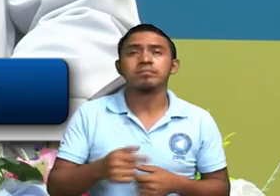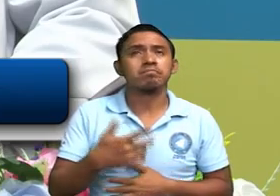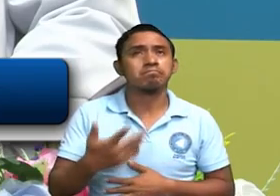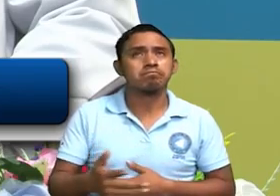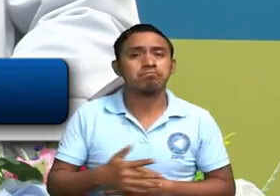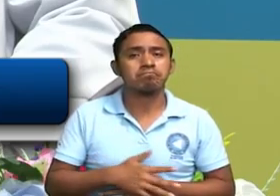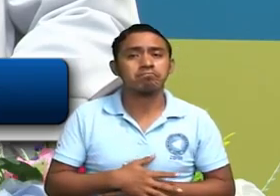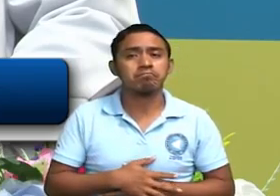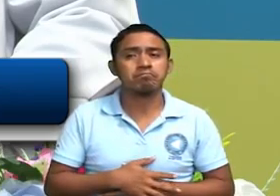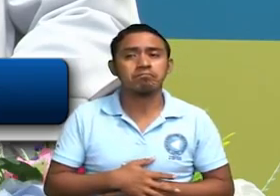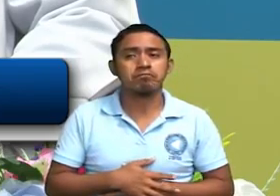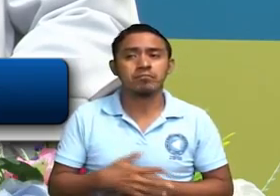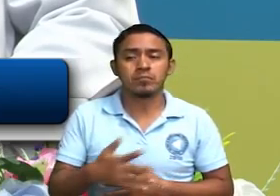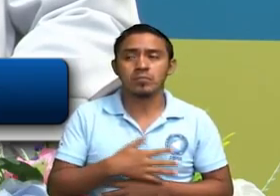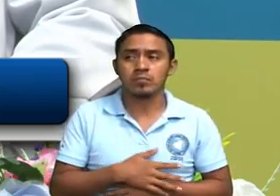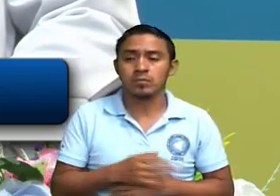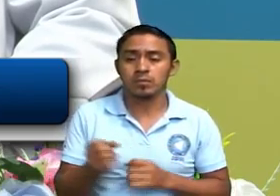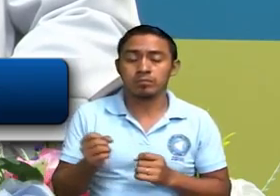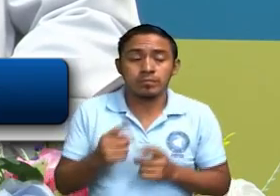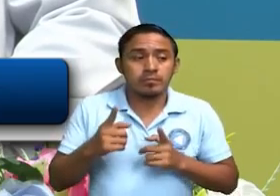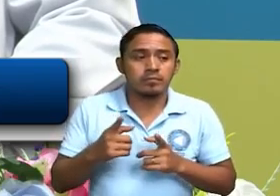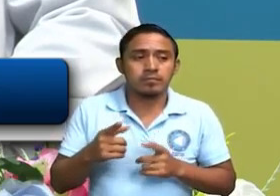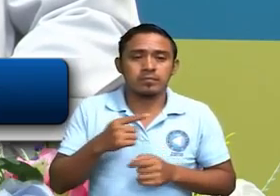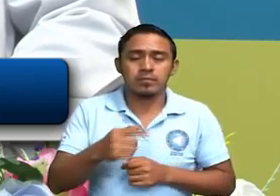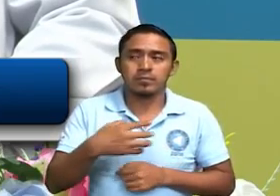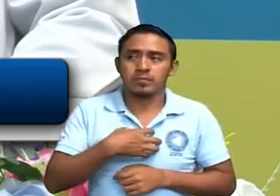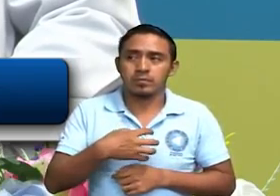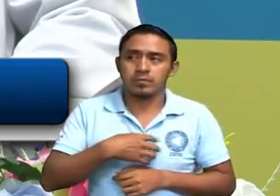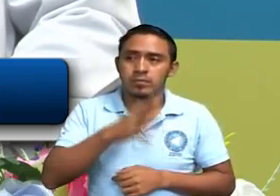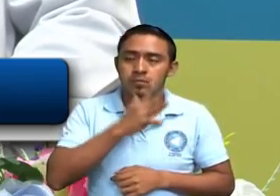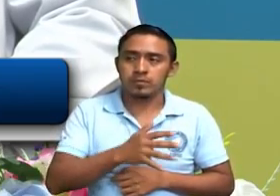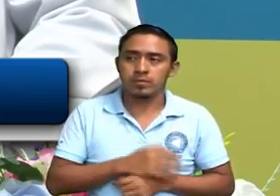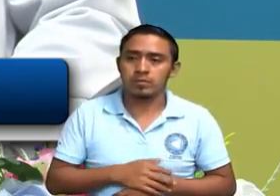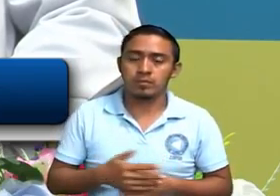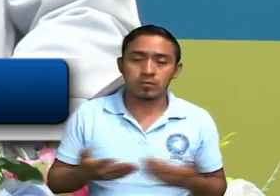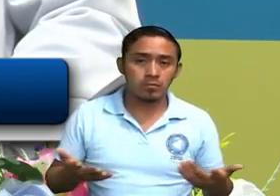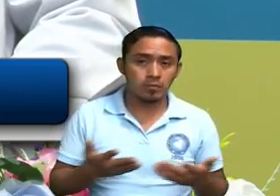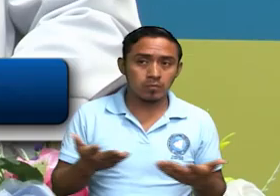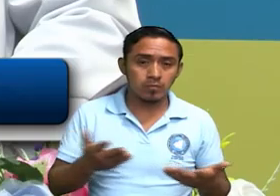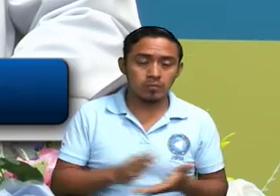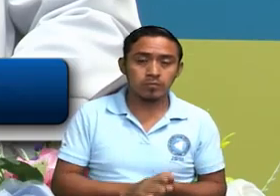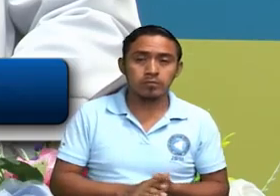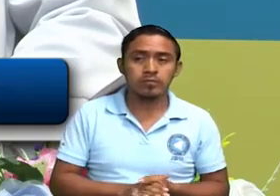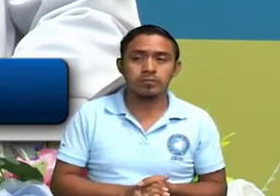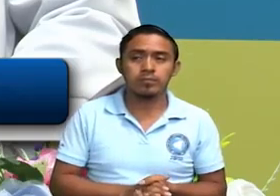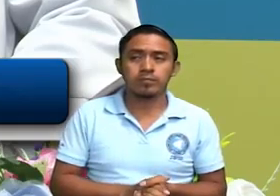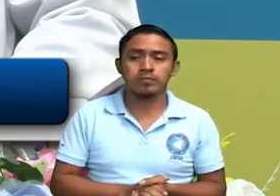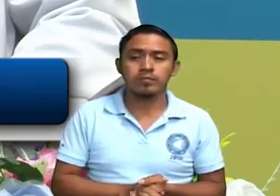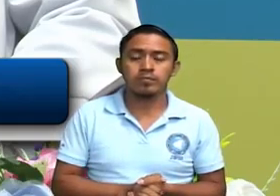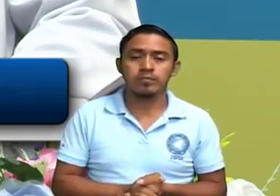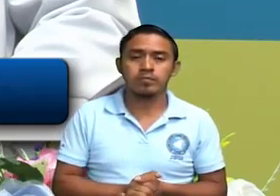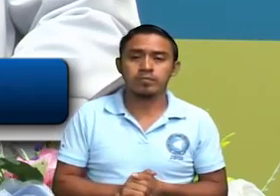¿verdad? Cómo fue el reflejo de la audición del niño, tanto